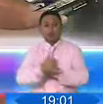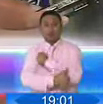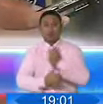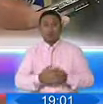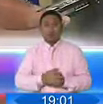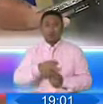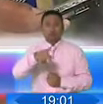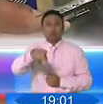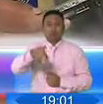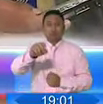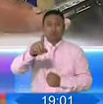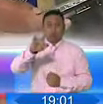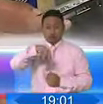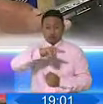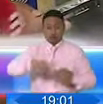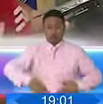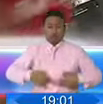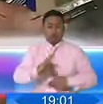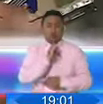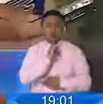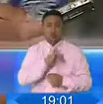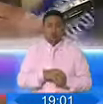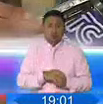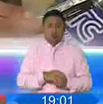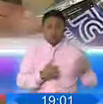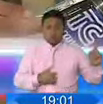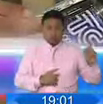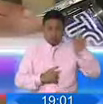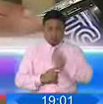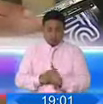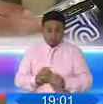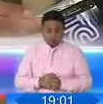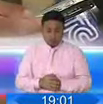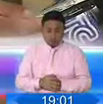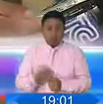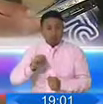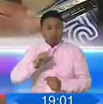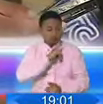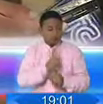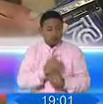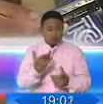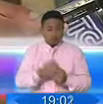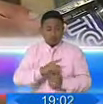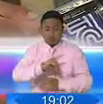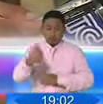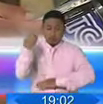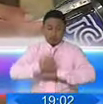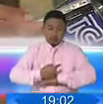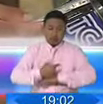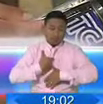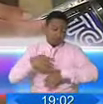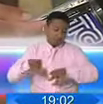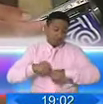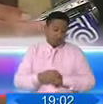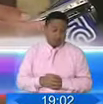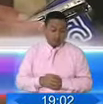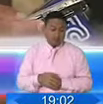en Estados Unidos. ¿Va a venir a cumplir con la medida de presentación periódica? Por supuesto que va a venir. Es la disposición. No